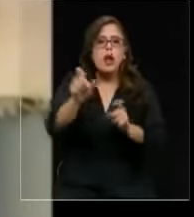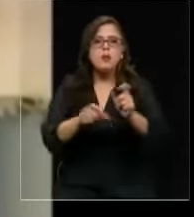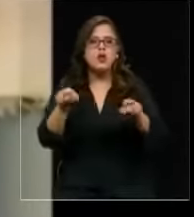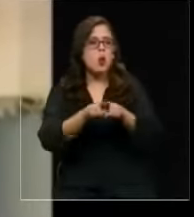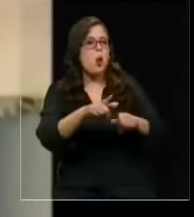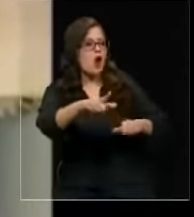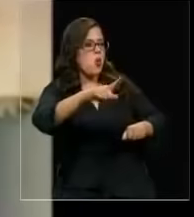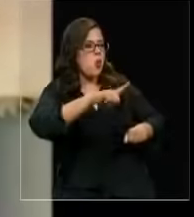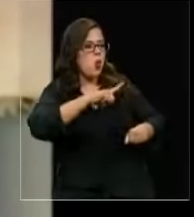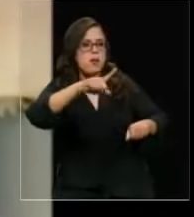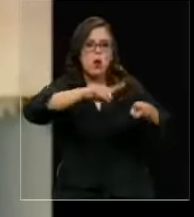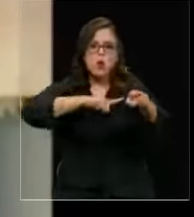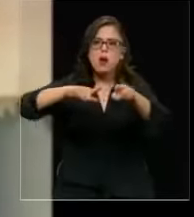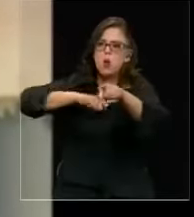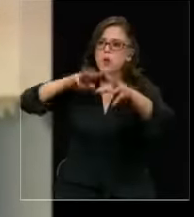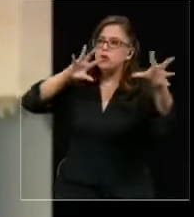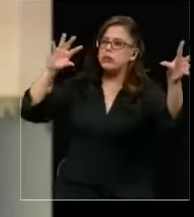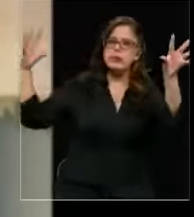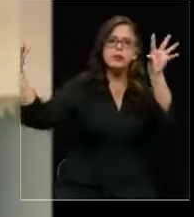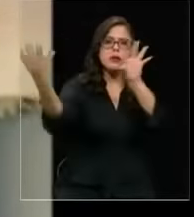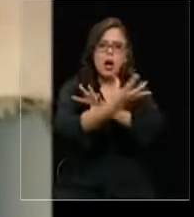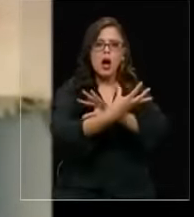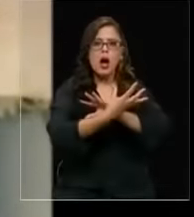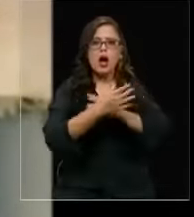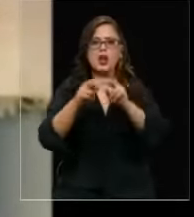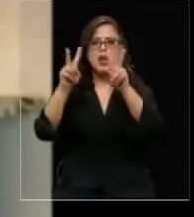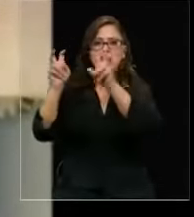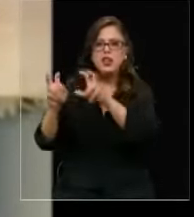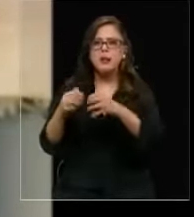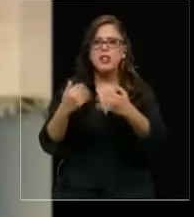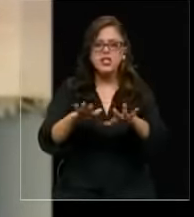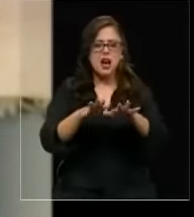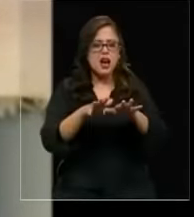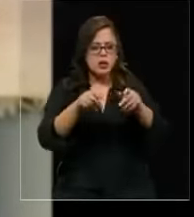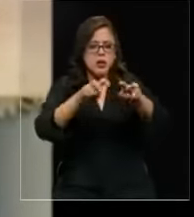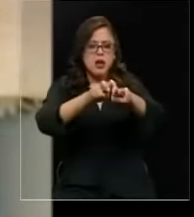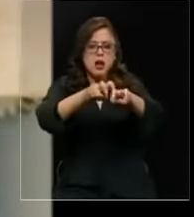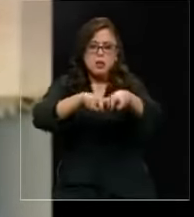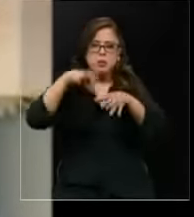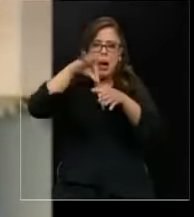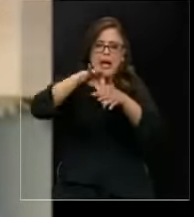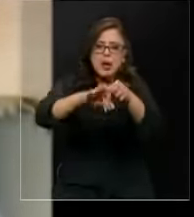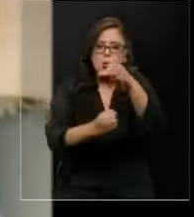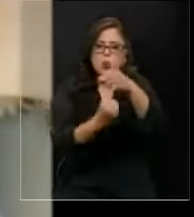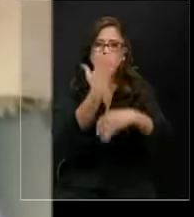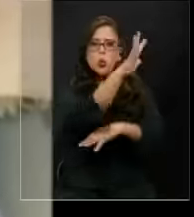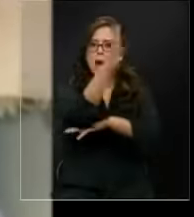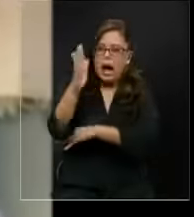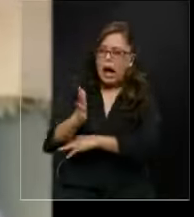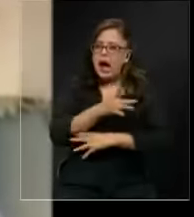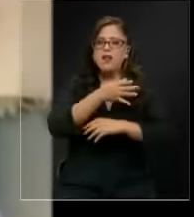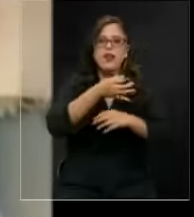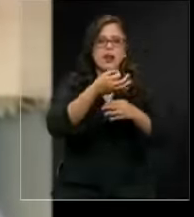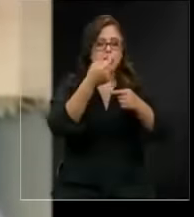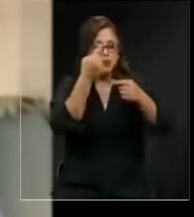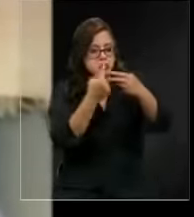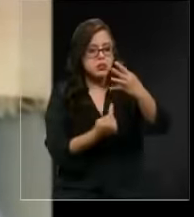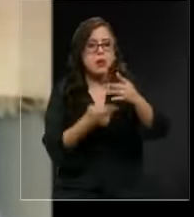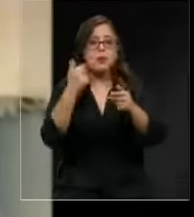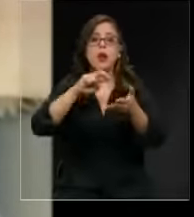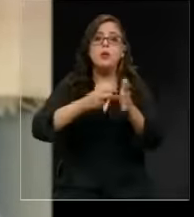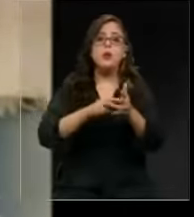entre sí, que el cambio climático, que las parcelas de agrado con el pasto, que la gran agricultura. Al final el problema